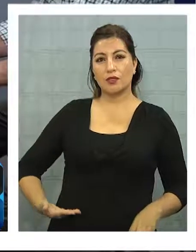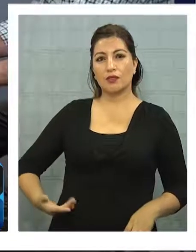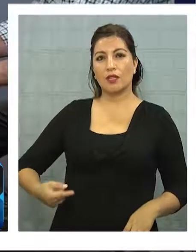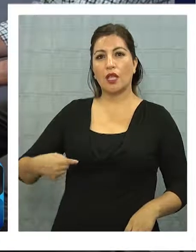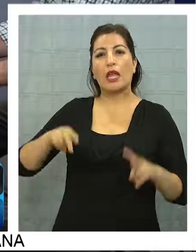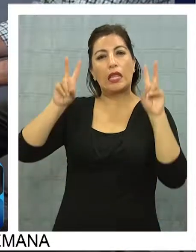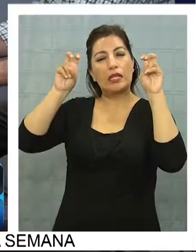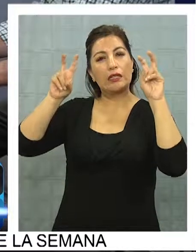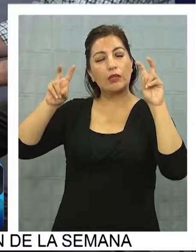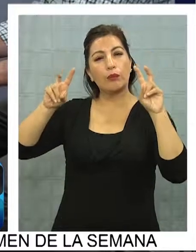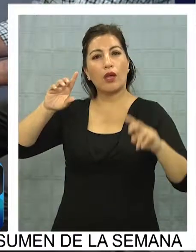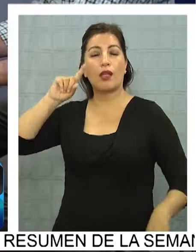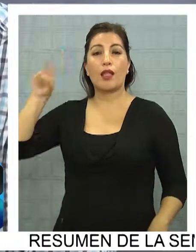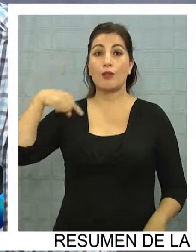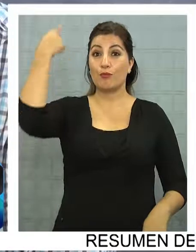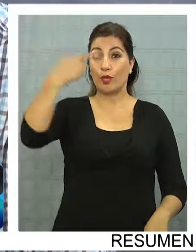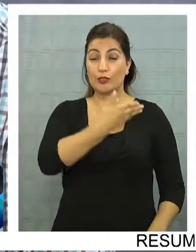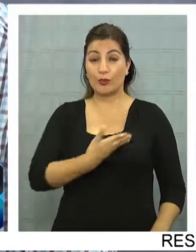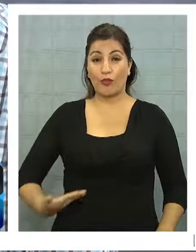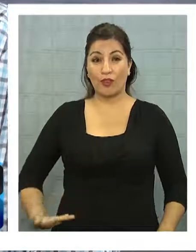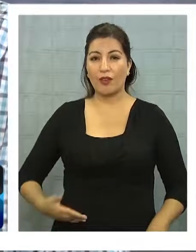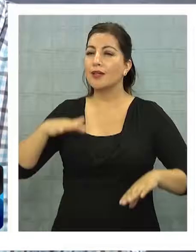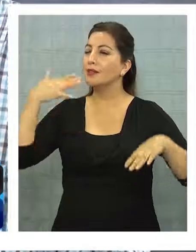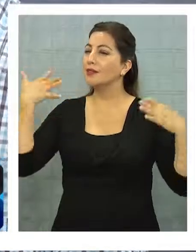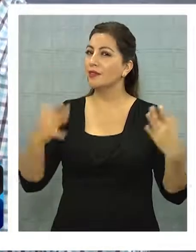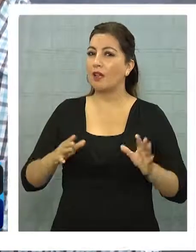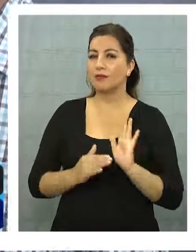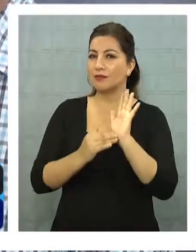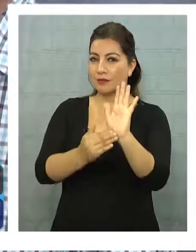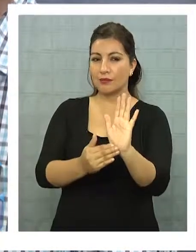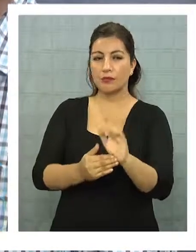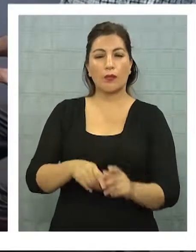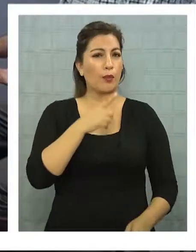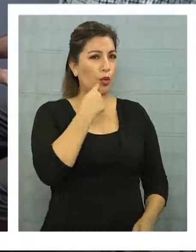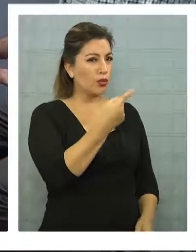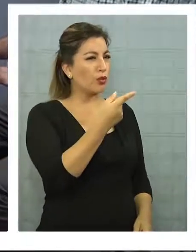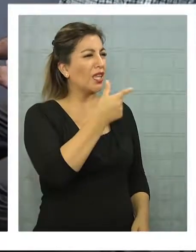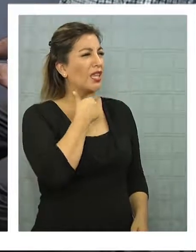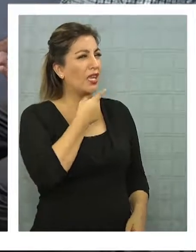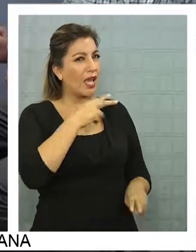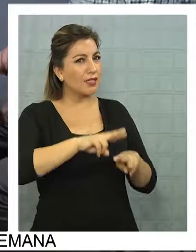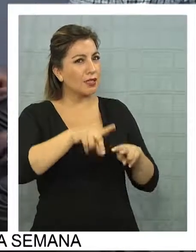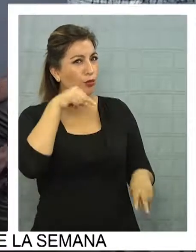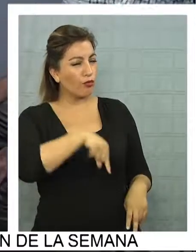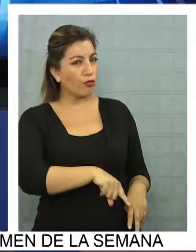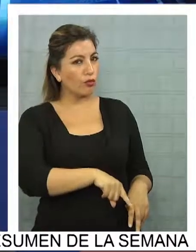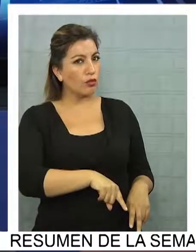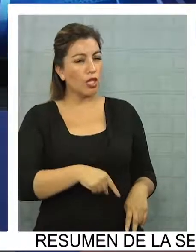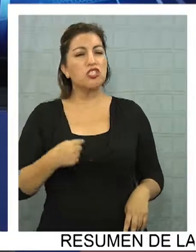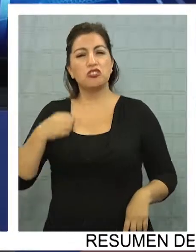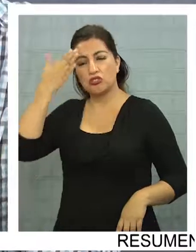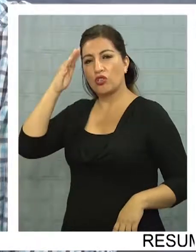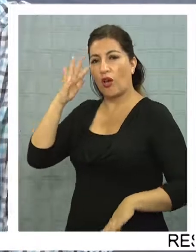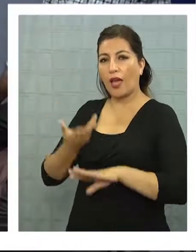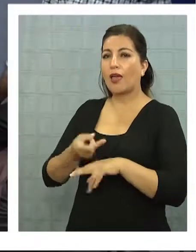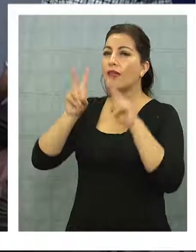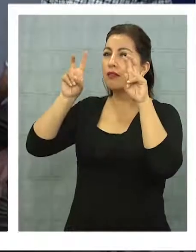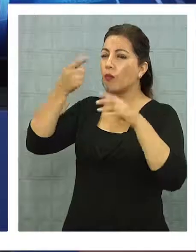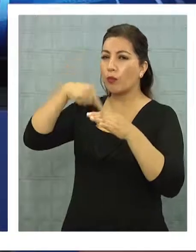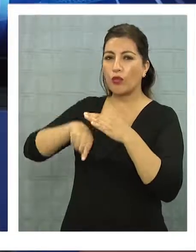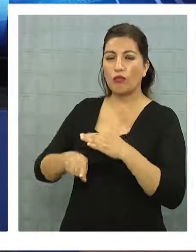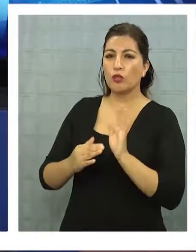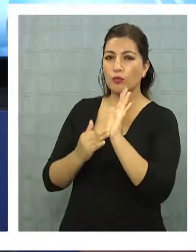de pensiones, de salud, de educación, reforma tributaria, reforma laboral, etc. Entonces, claro, lo que se va a